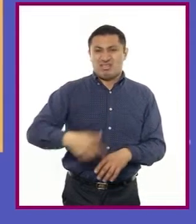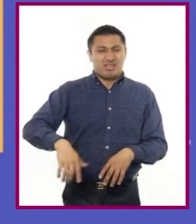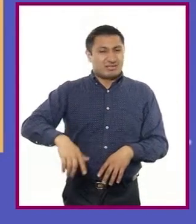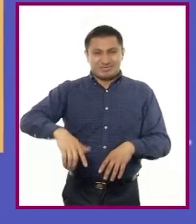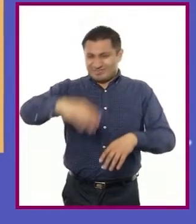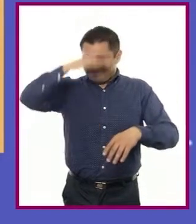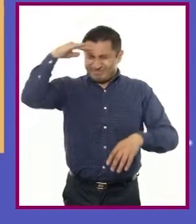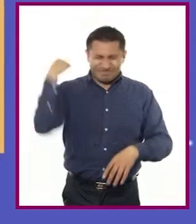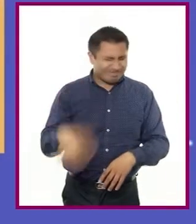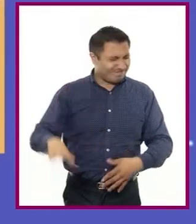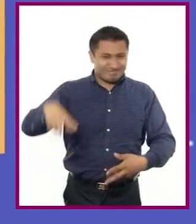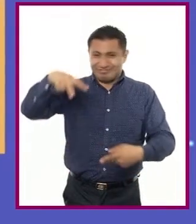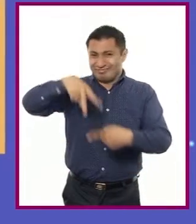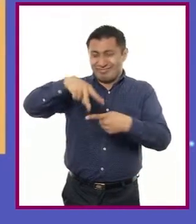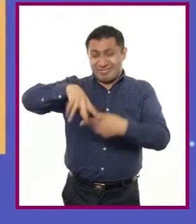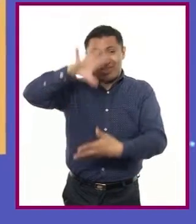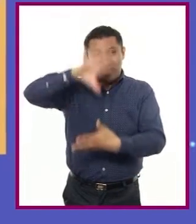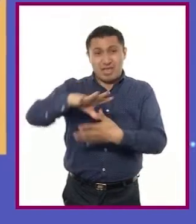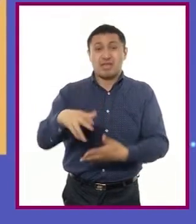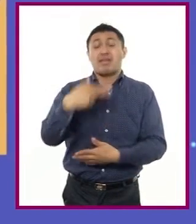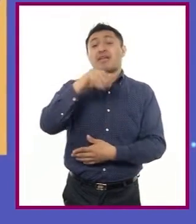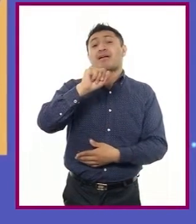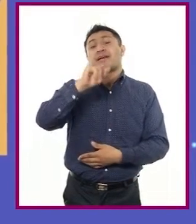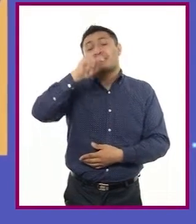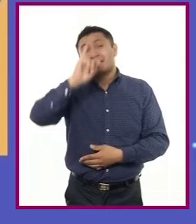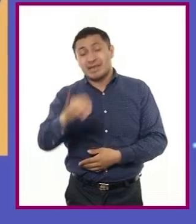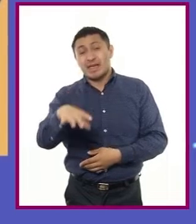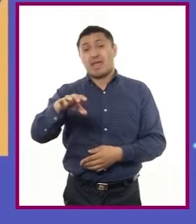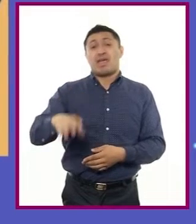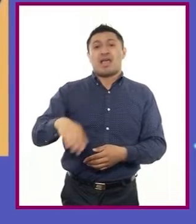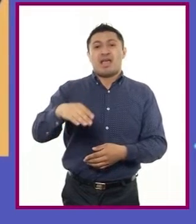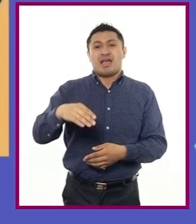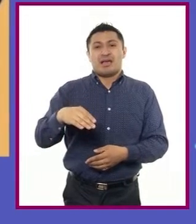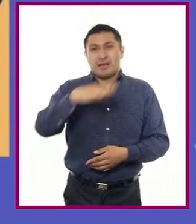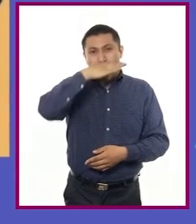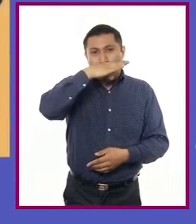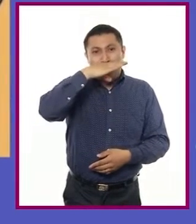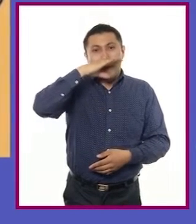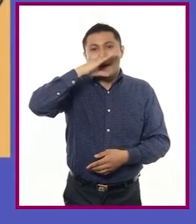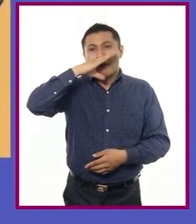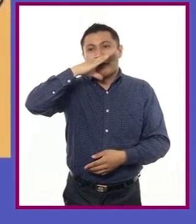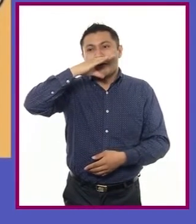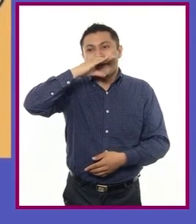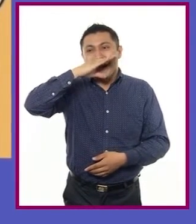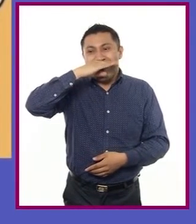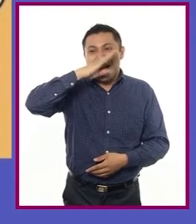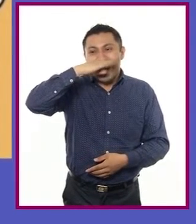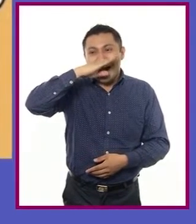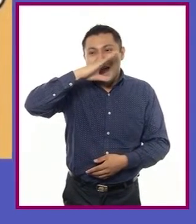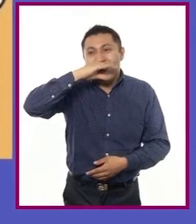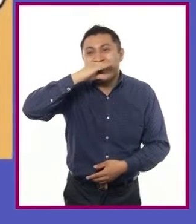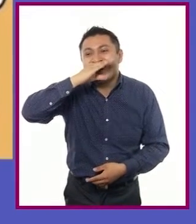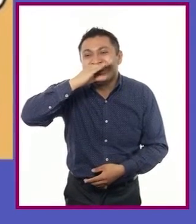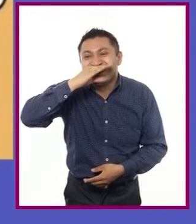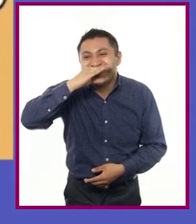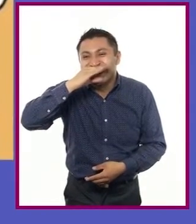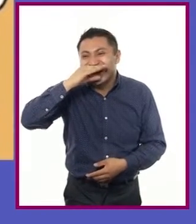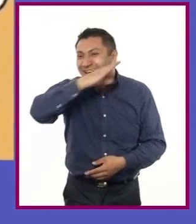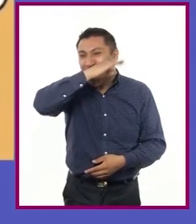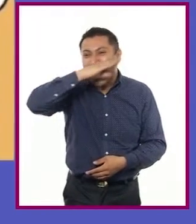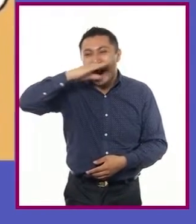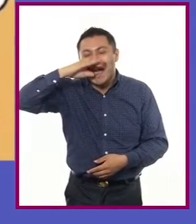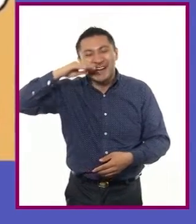los centroamericanos, ni a los haitianos, ni a los cubanos, ni a los árabes, ni a los africanos, ni a... La